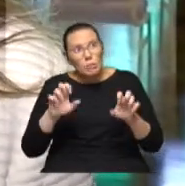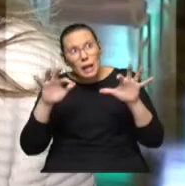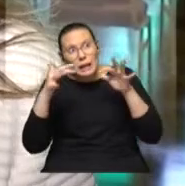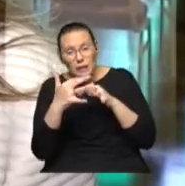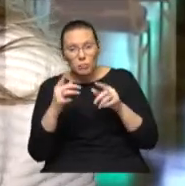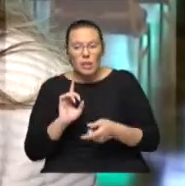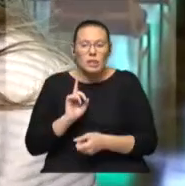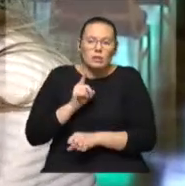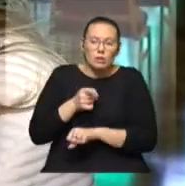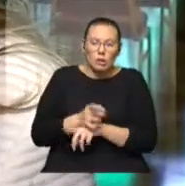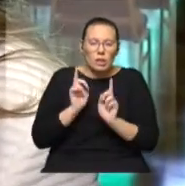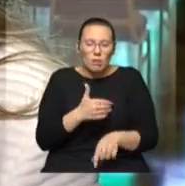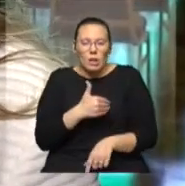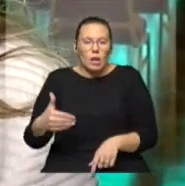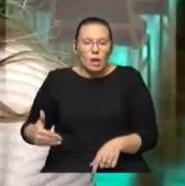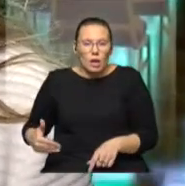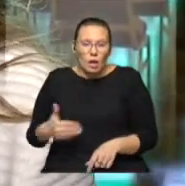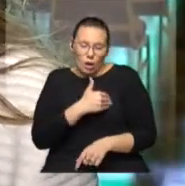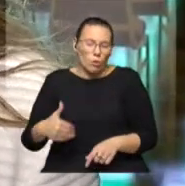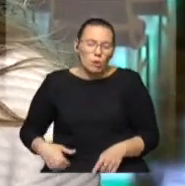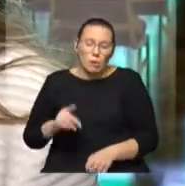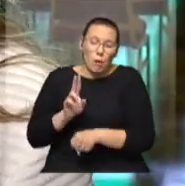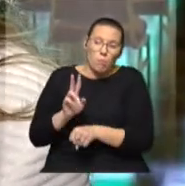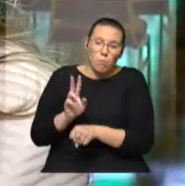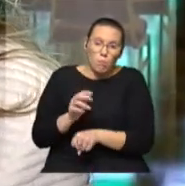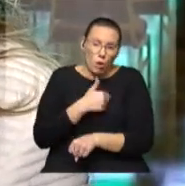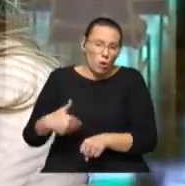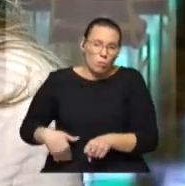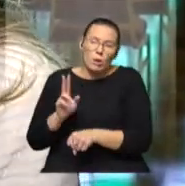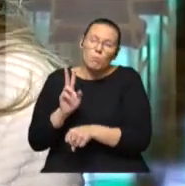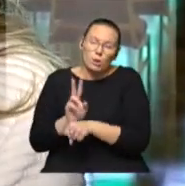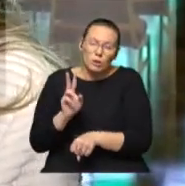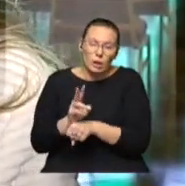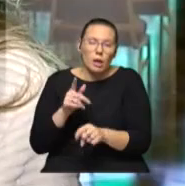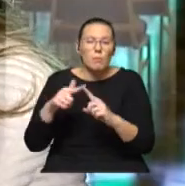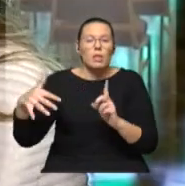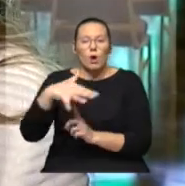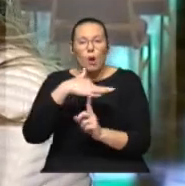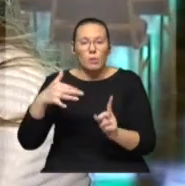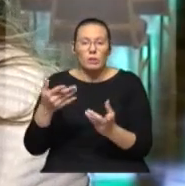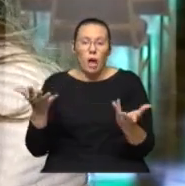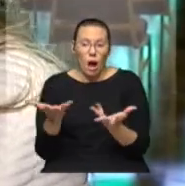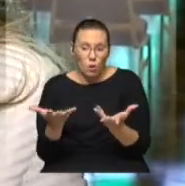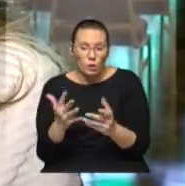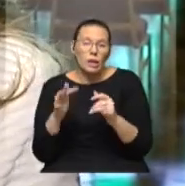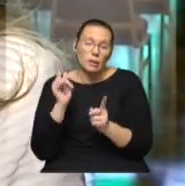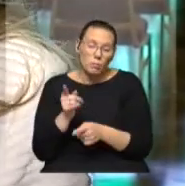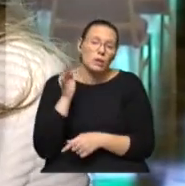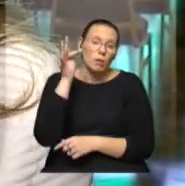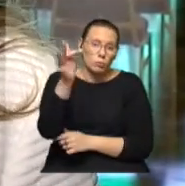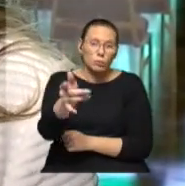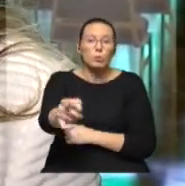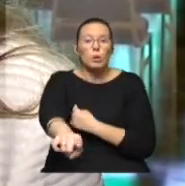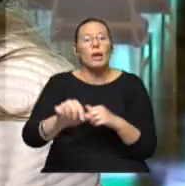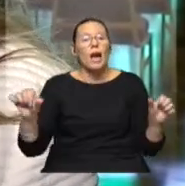a las medidas que los estados deben tomar para proteger el medio ambiente a mediano y largo plazo y también de forma inmediata. Y ahí hay una serie